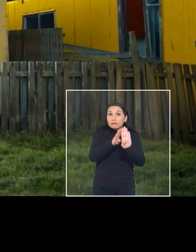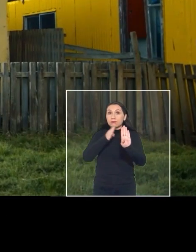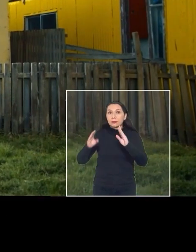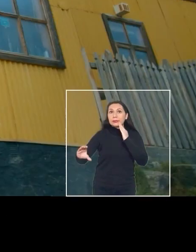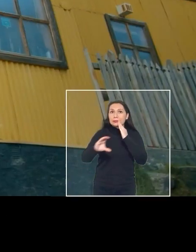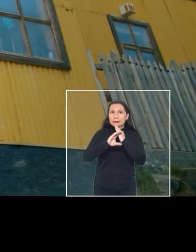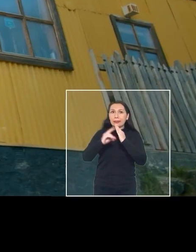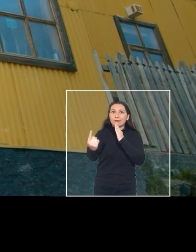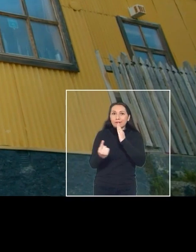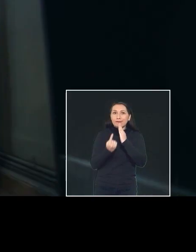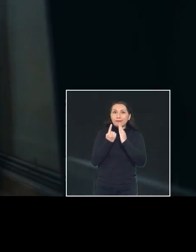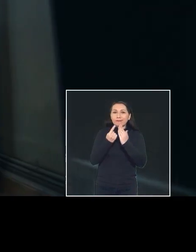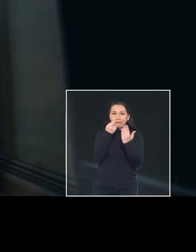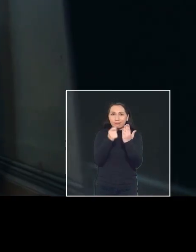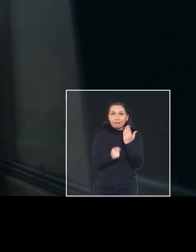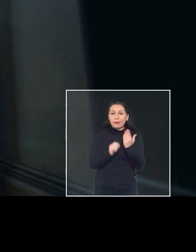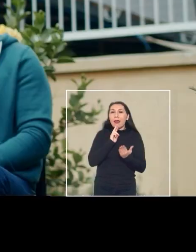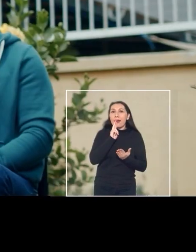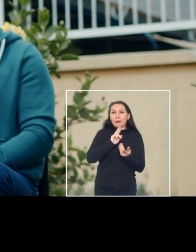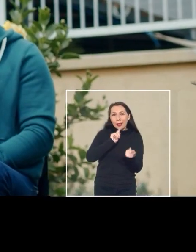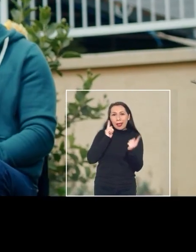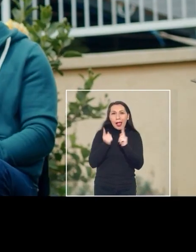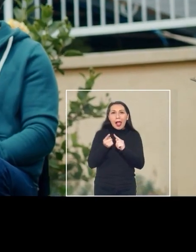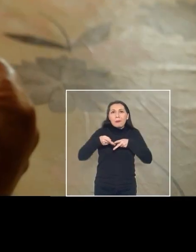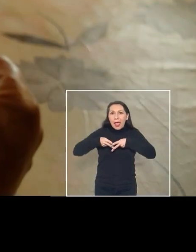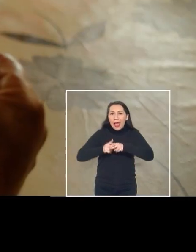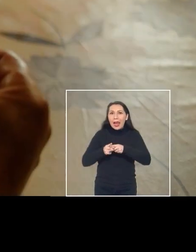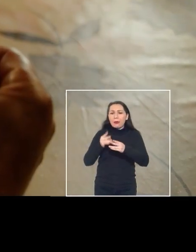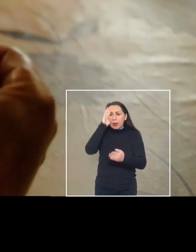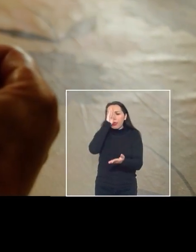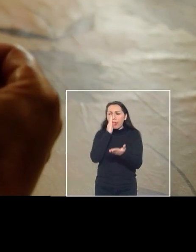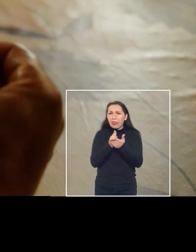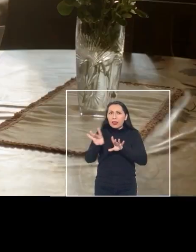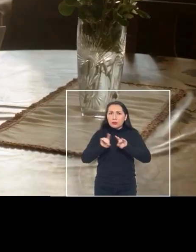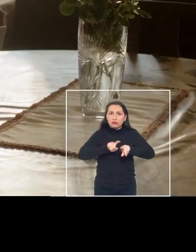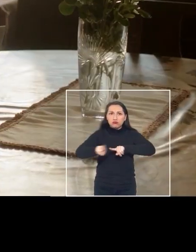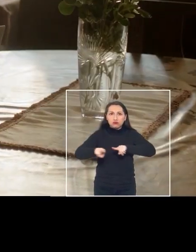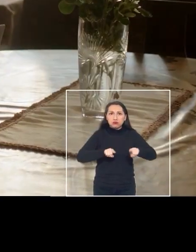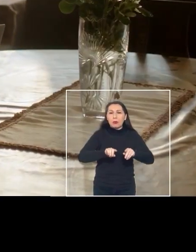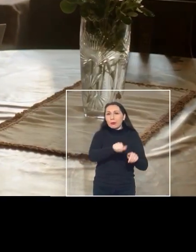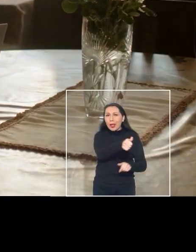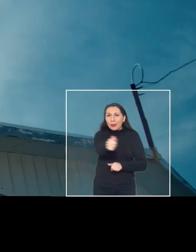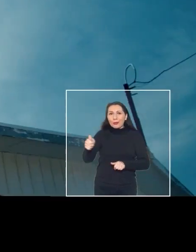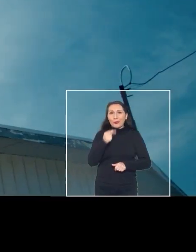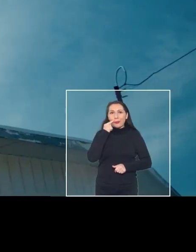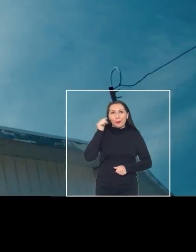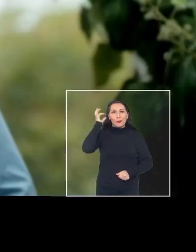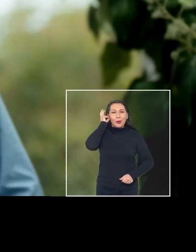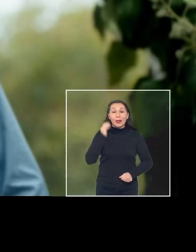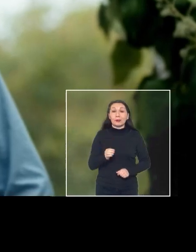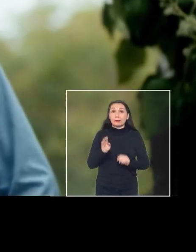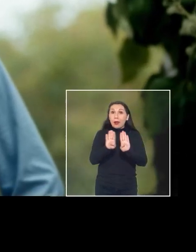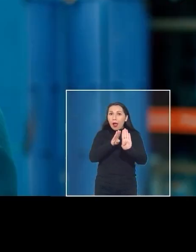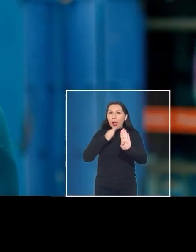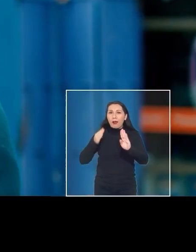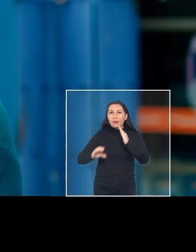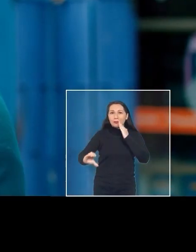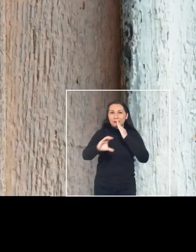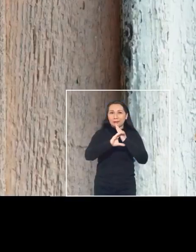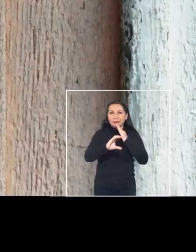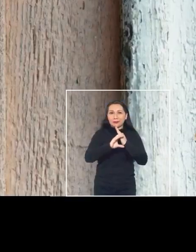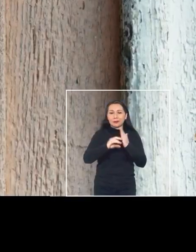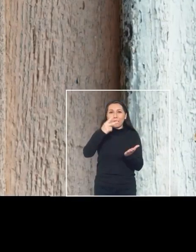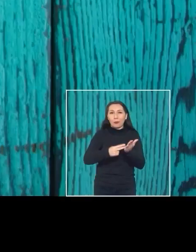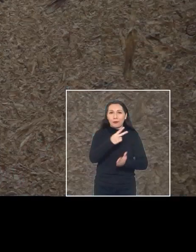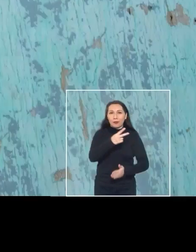abrimos la puerta al censo convertimos nuestras respuestas en herramientas para que se tomen mejores decisiones para todos y todas Ábrele la puerta